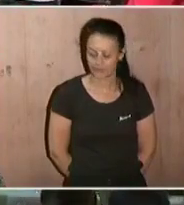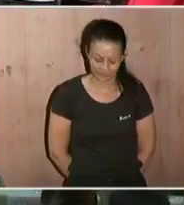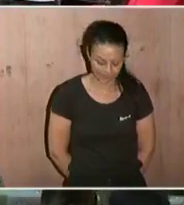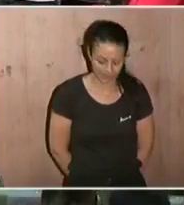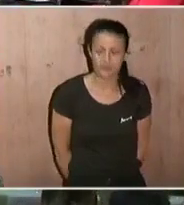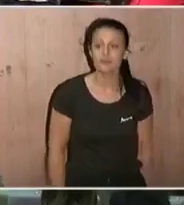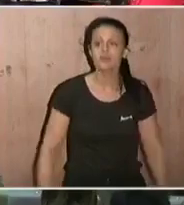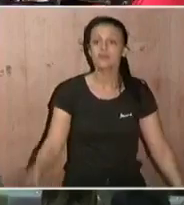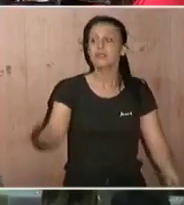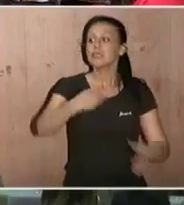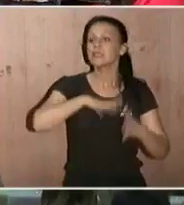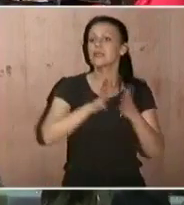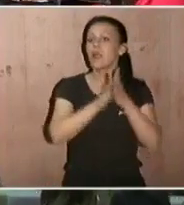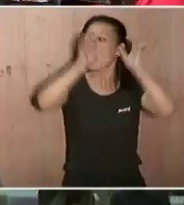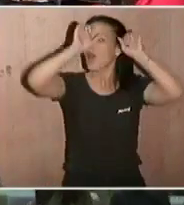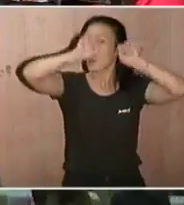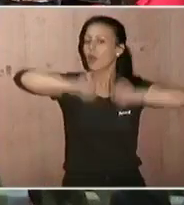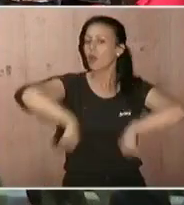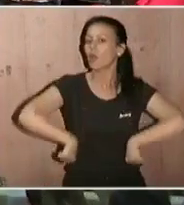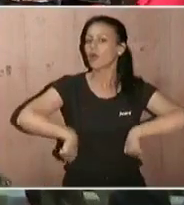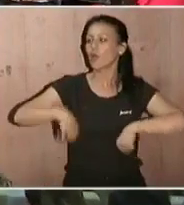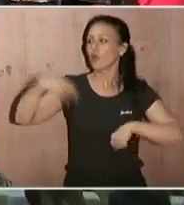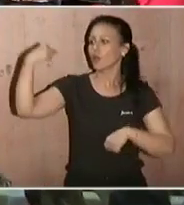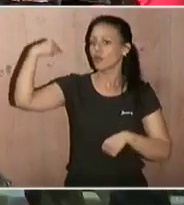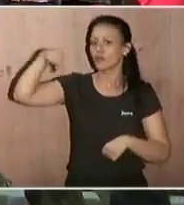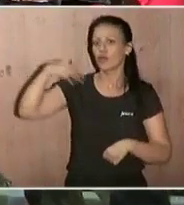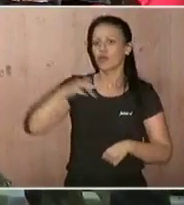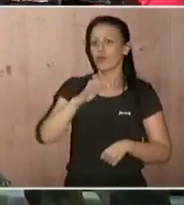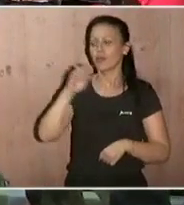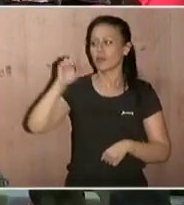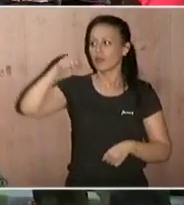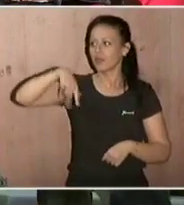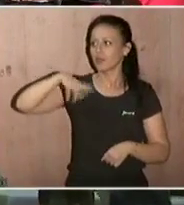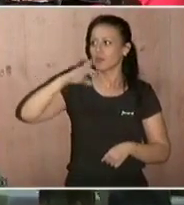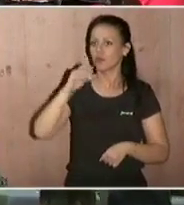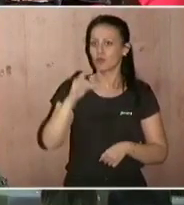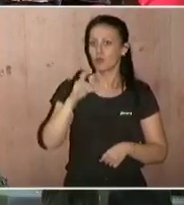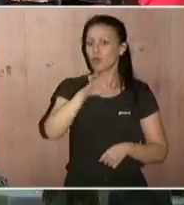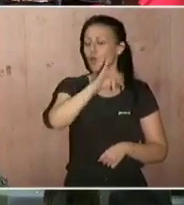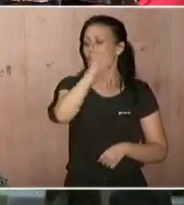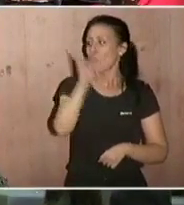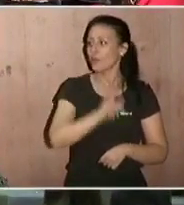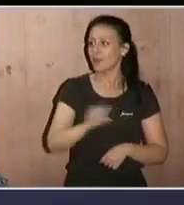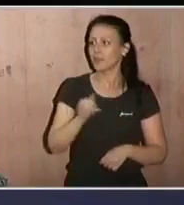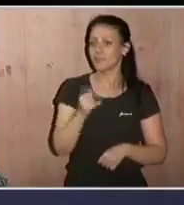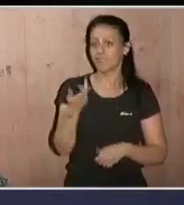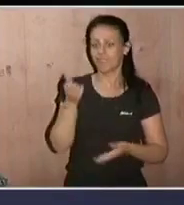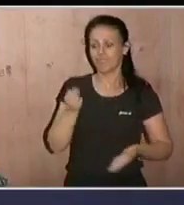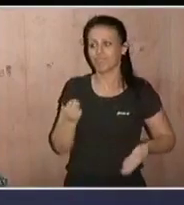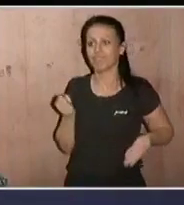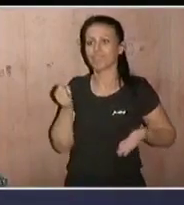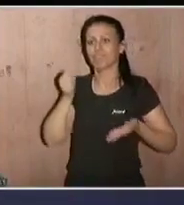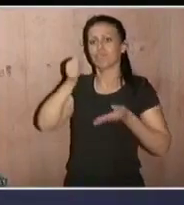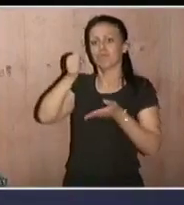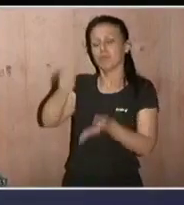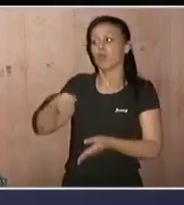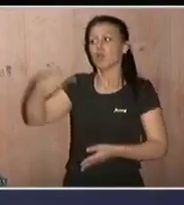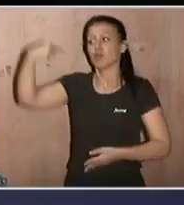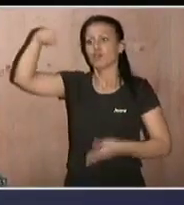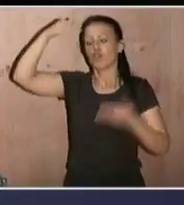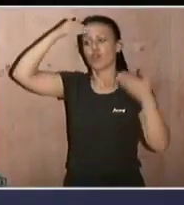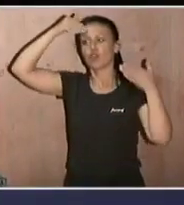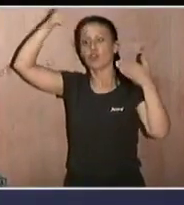¿Estáis de acuerdo que el doctor Fernando López Ramón sea investido como doctor honoris